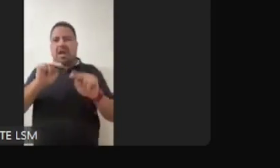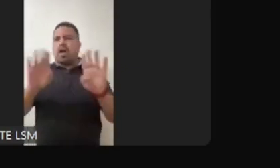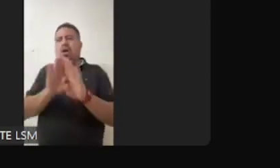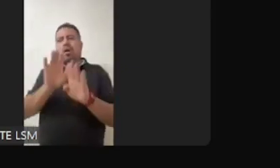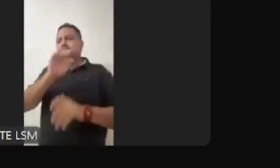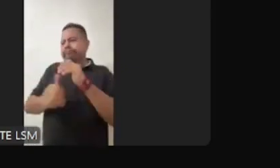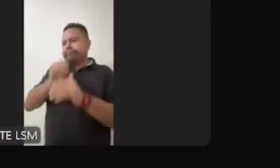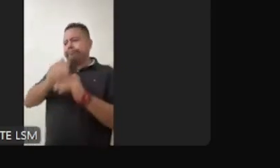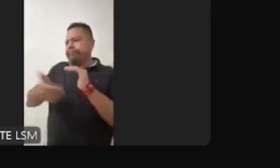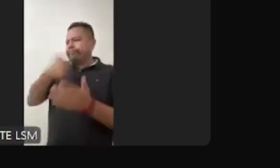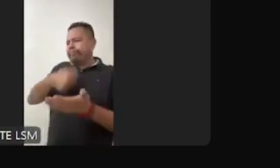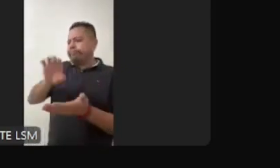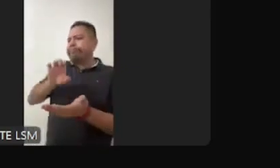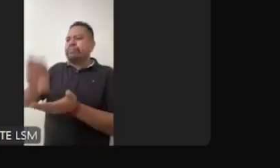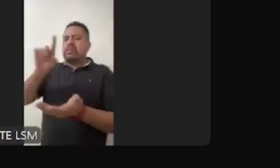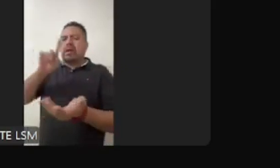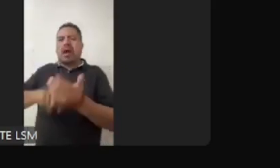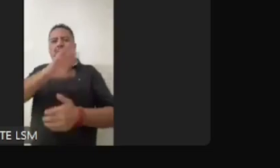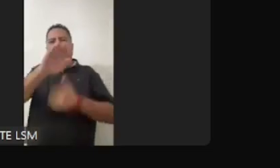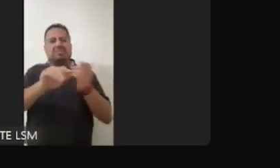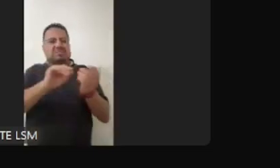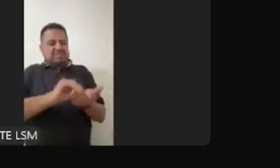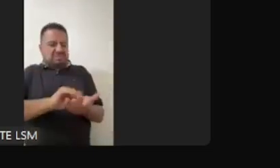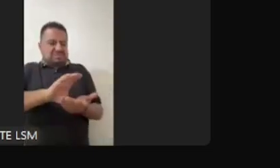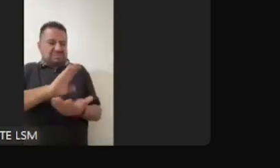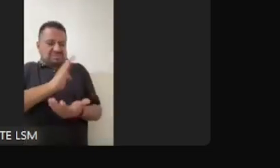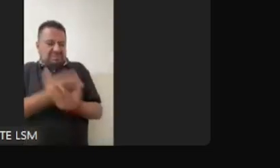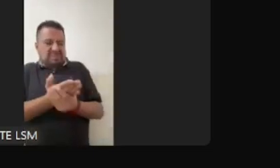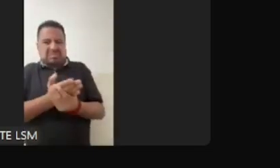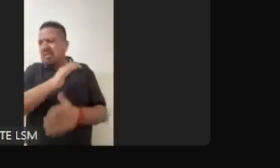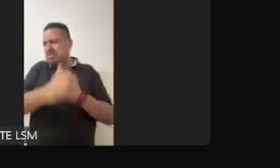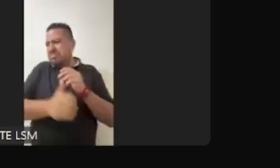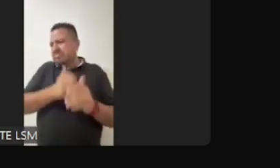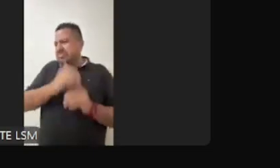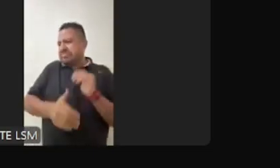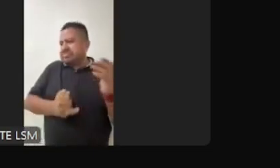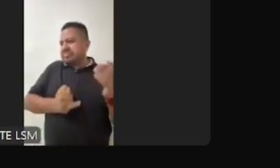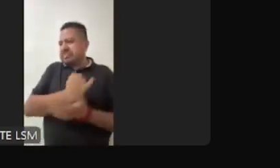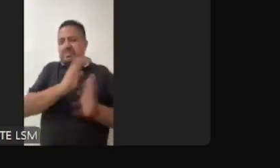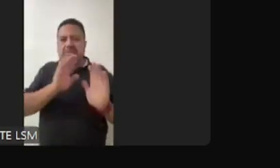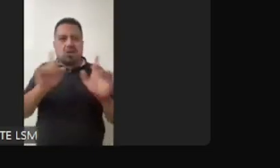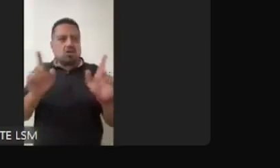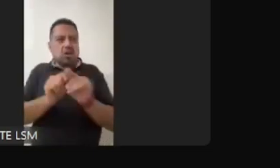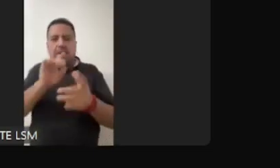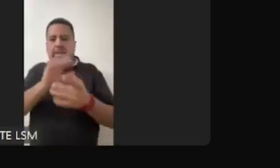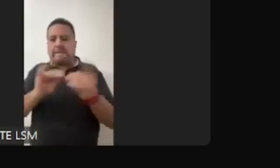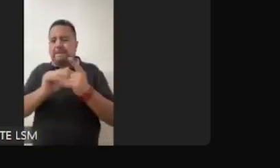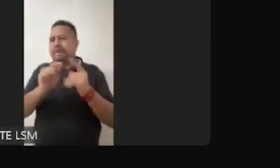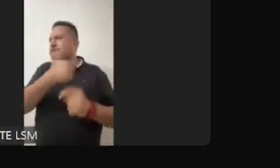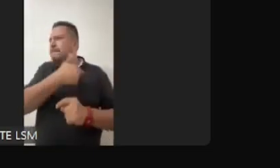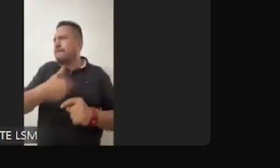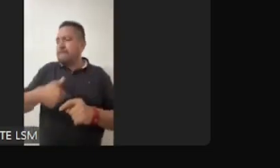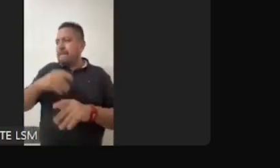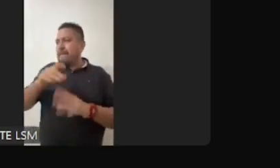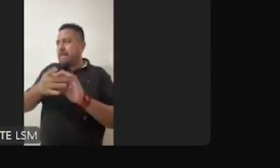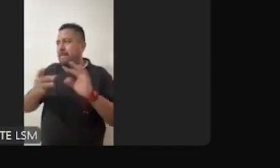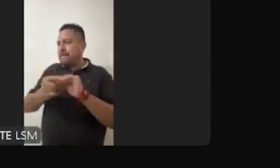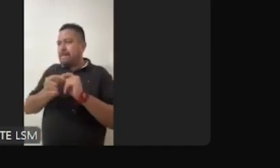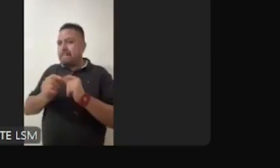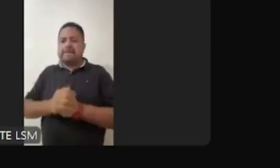instados y el archivo de los asuntos como totalmente concluidos es la cuenta magistrado presidente